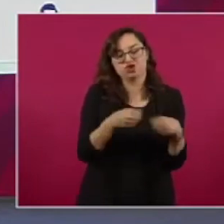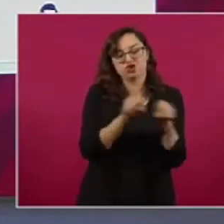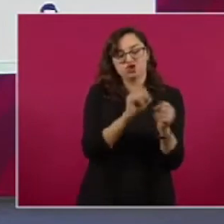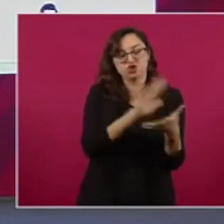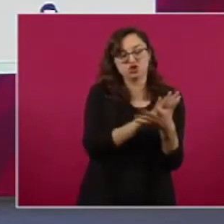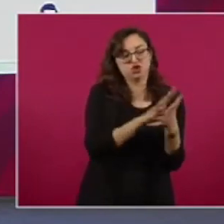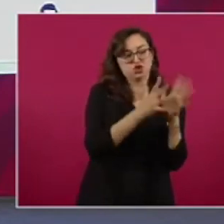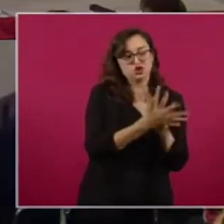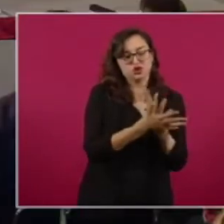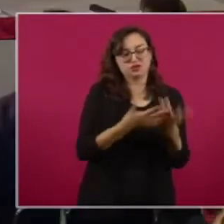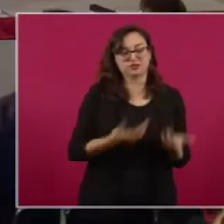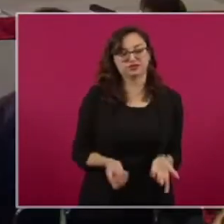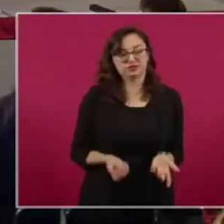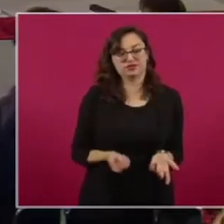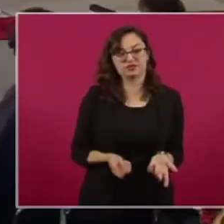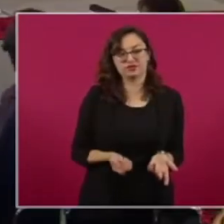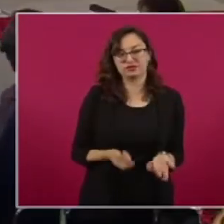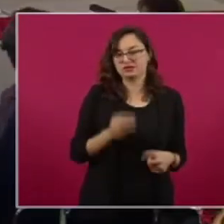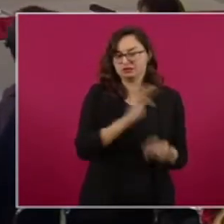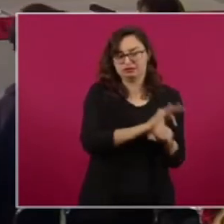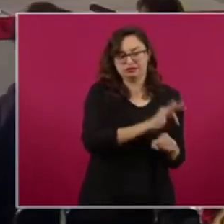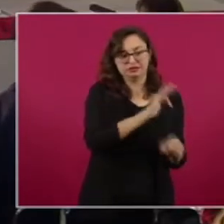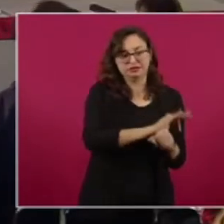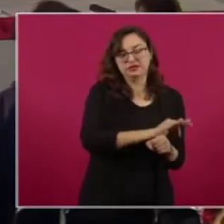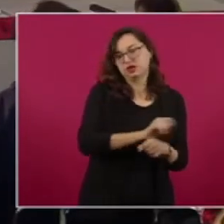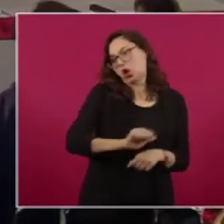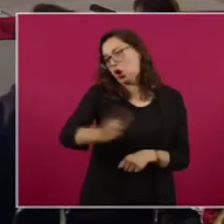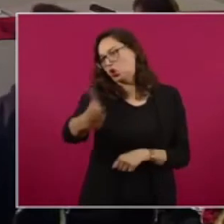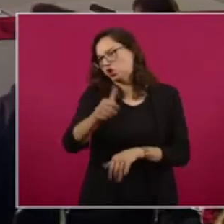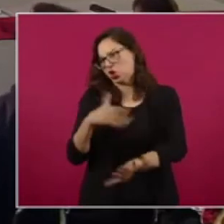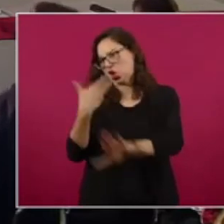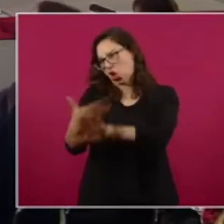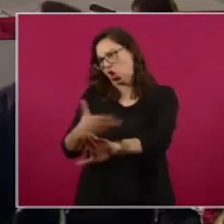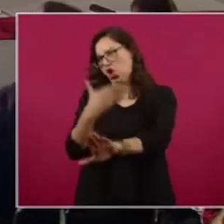perseguía a unos y se protegía a otros.